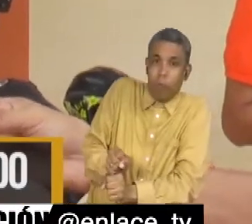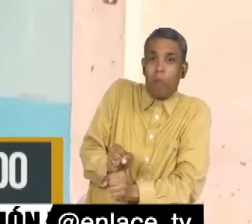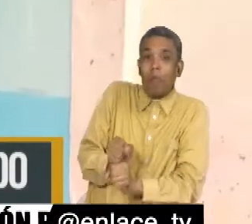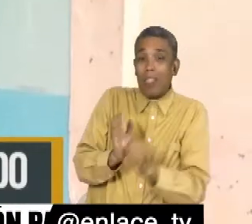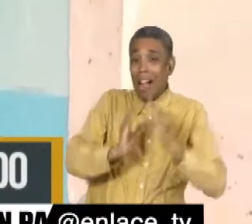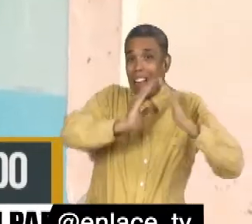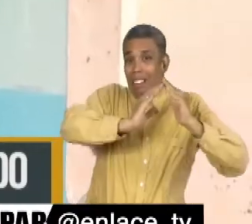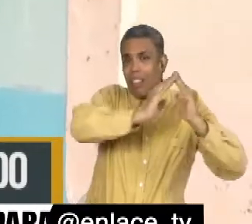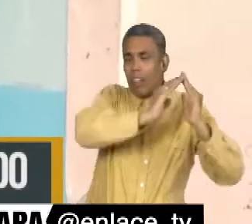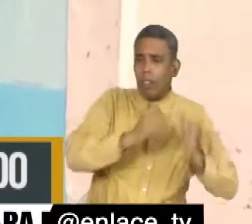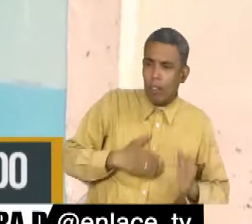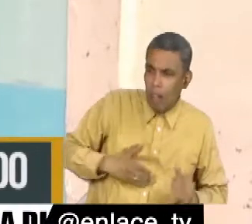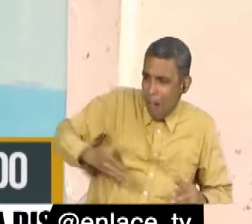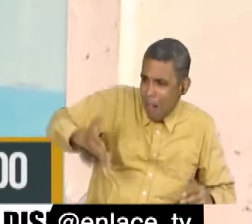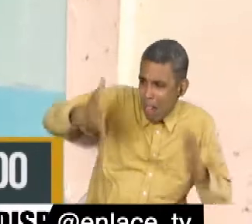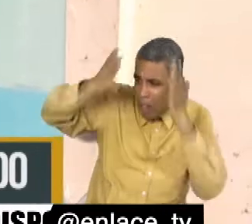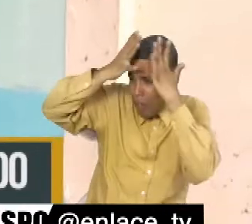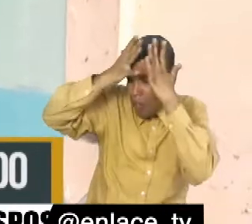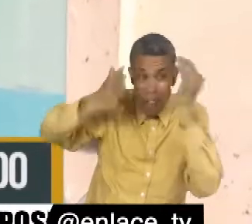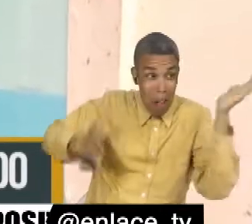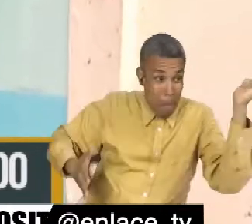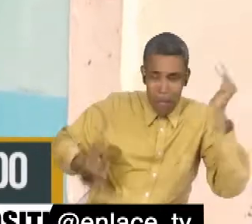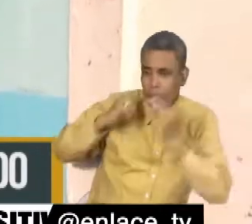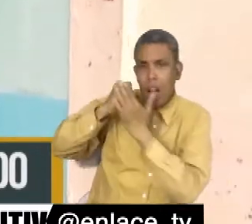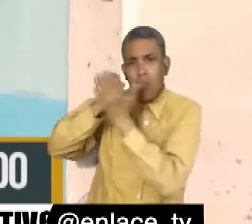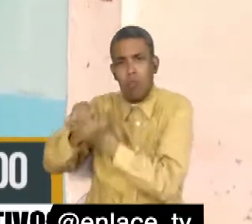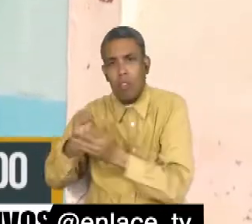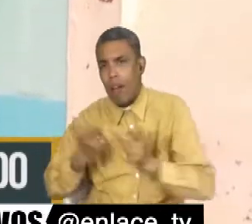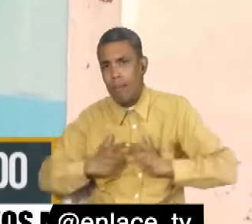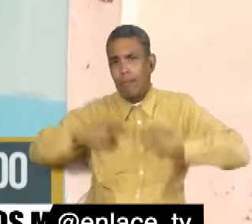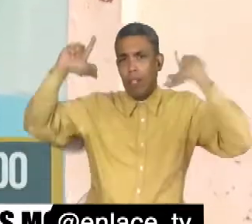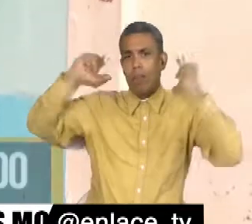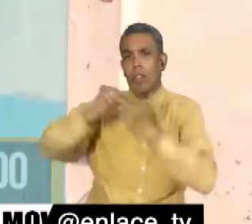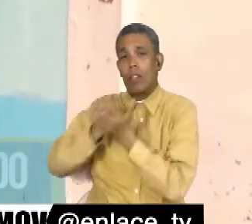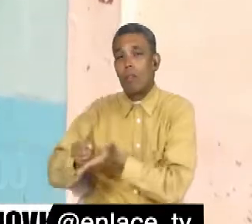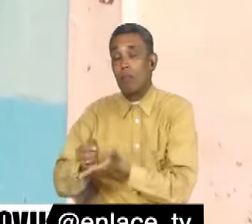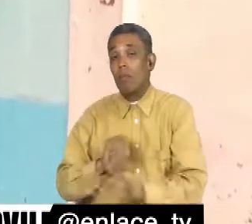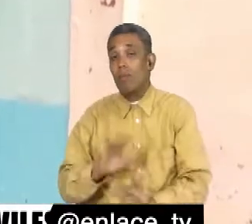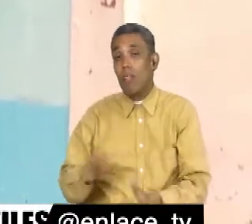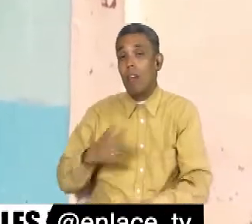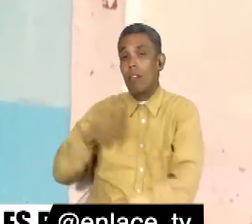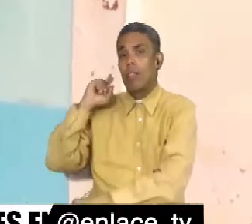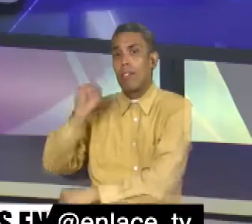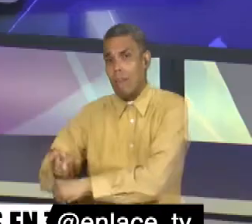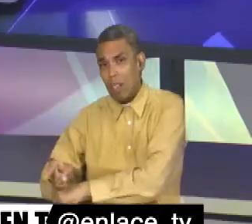vino a parar. Enlace Noticias pudo conocer que la denuncia ya fue interpuesta ante la Fiscalía General de la Nación.